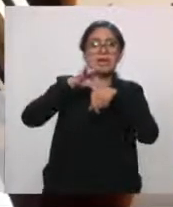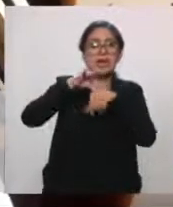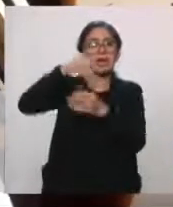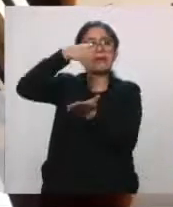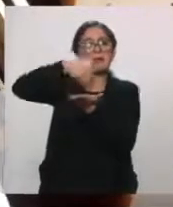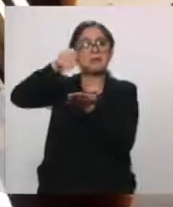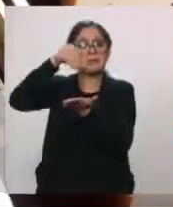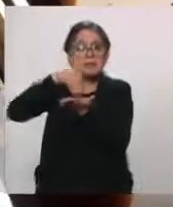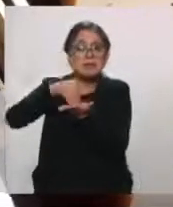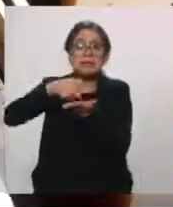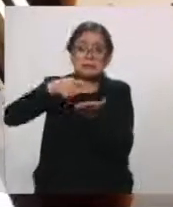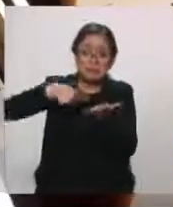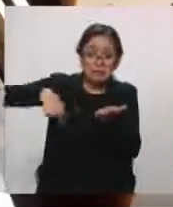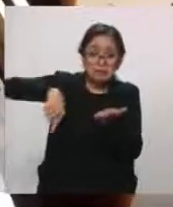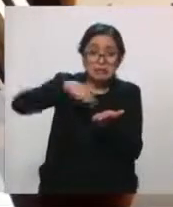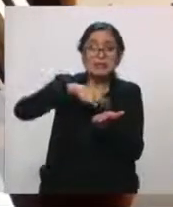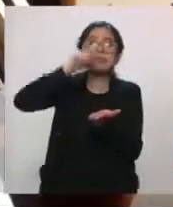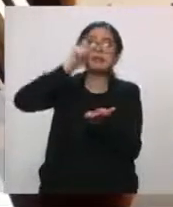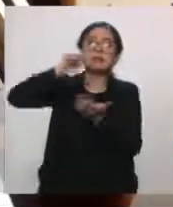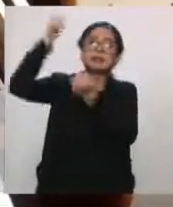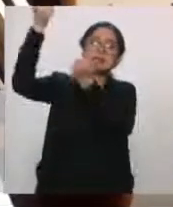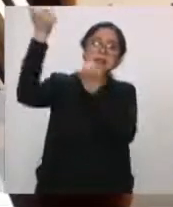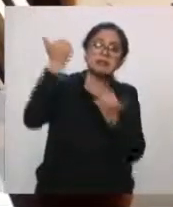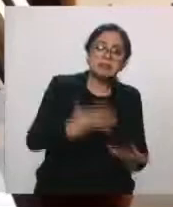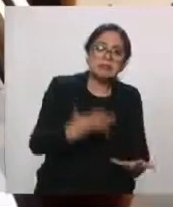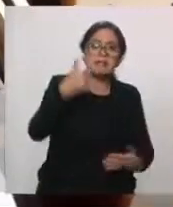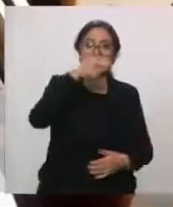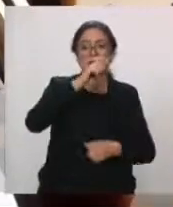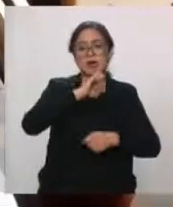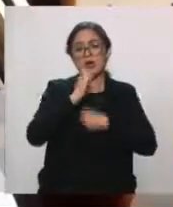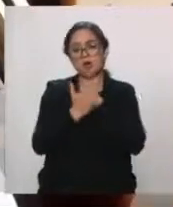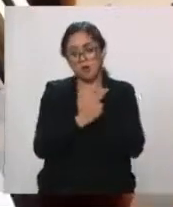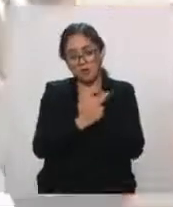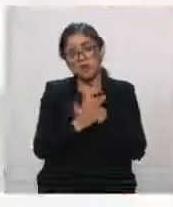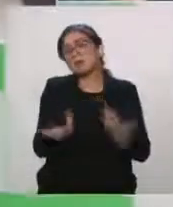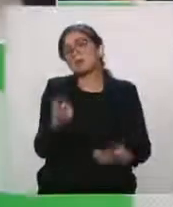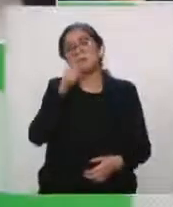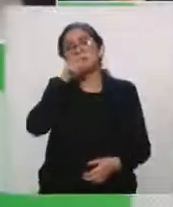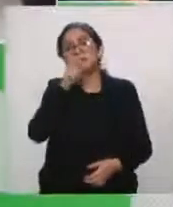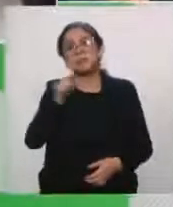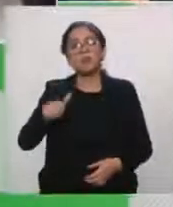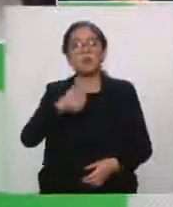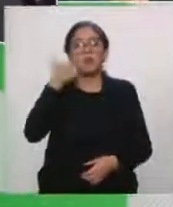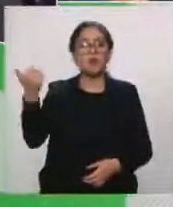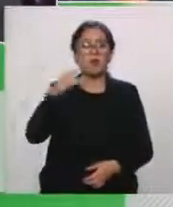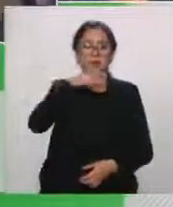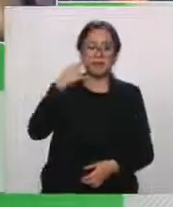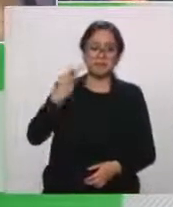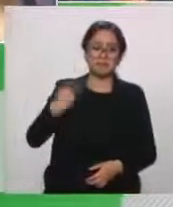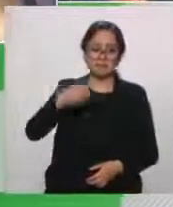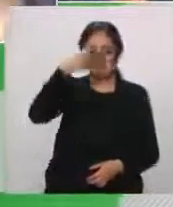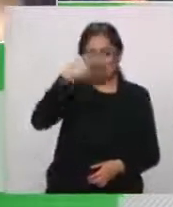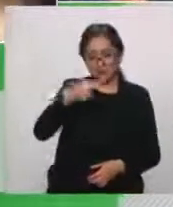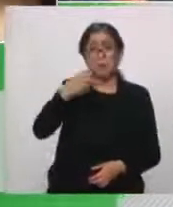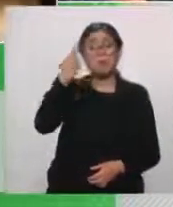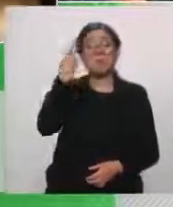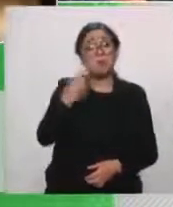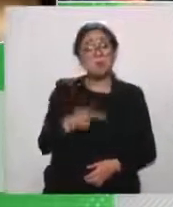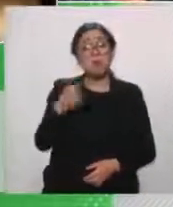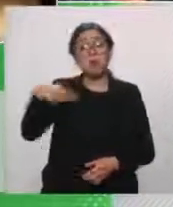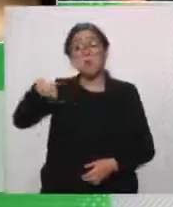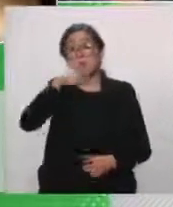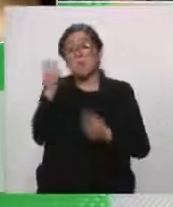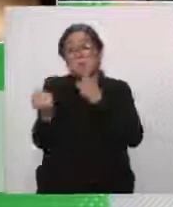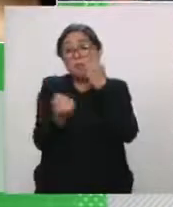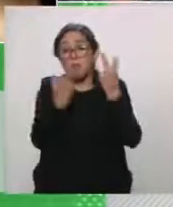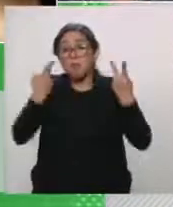traídos de Europa. Claro, el chile, el pozole. Y lo que no todo el mundo sabe, yo espero que les siga gustando